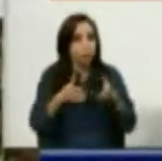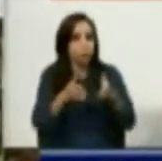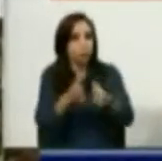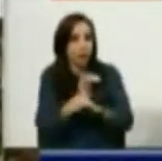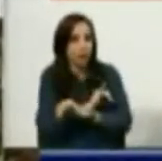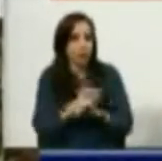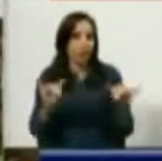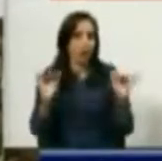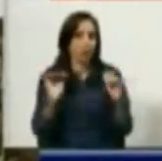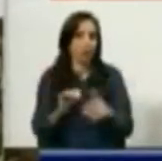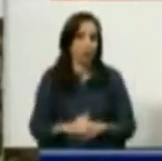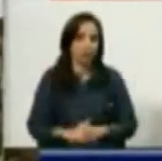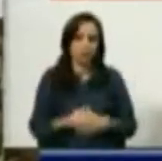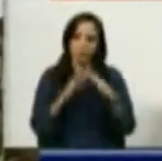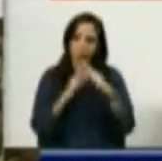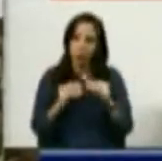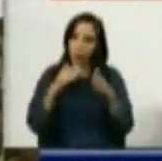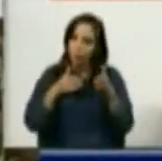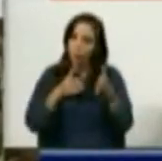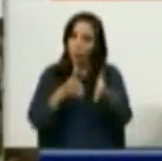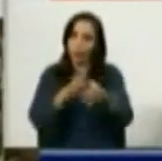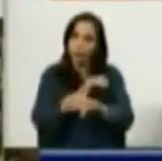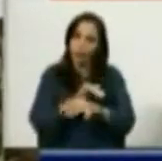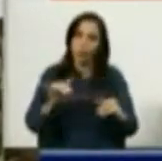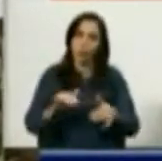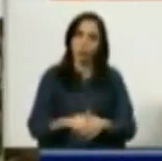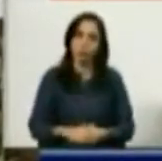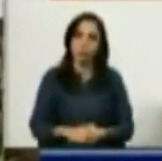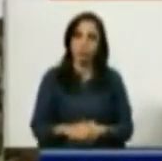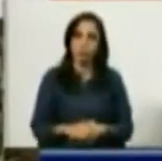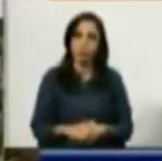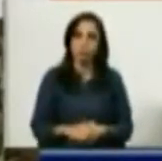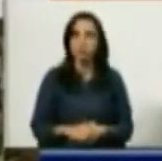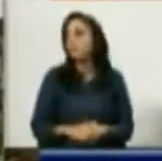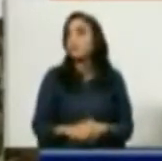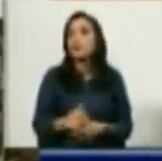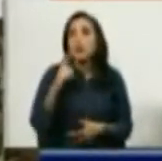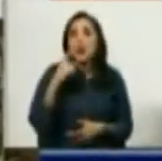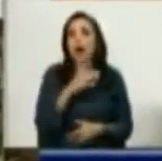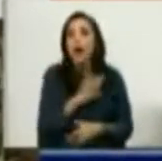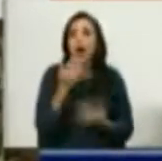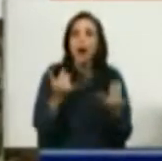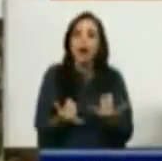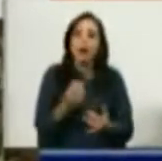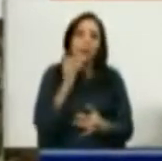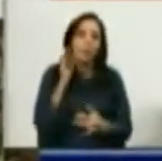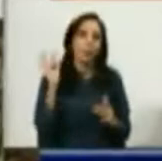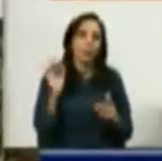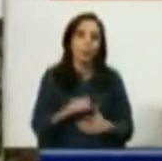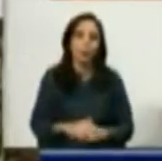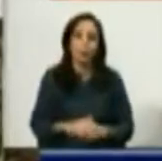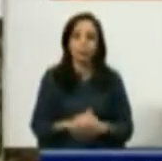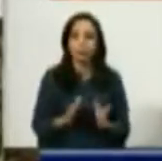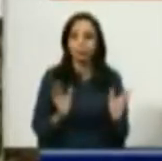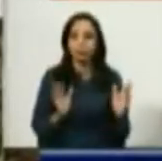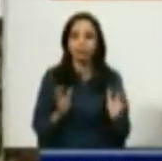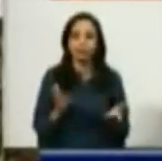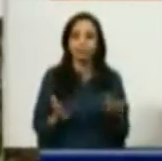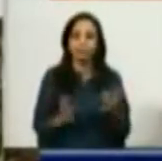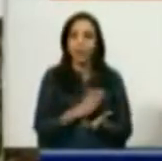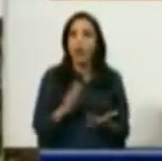todo todo absolutamente todo Ahí están ahorita con el tema por ejemplo pongo el caso del ojo